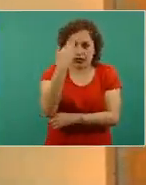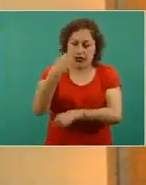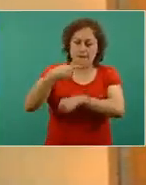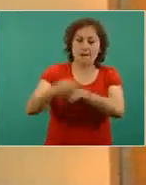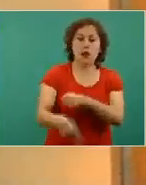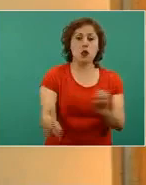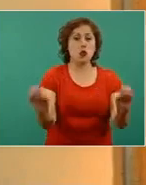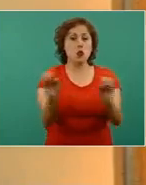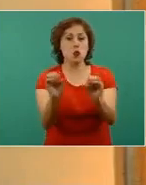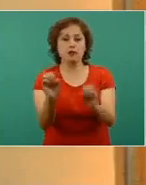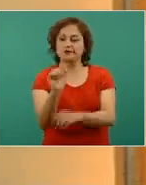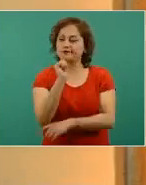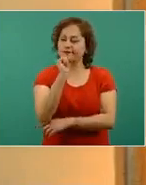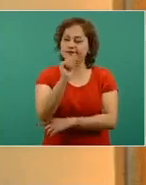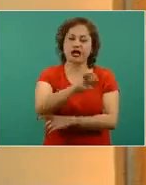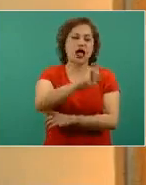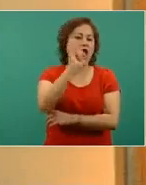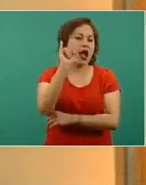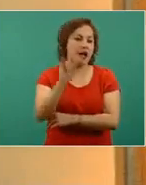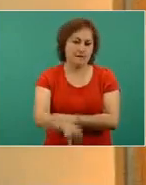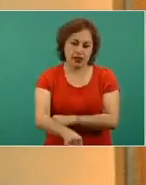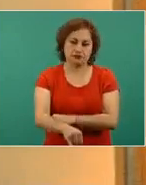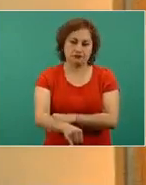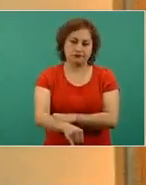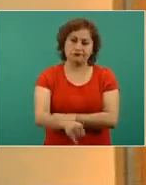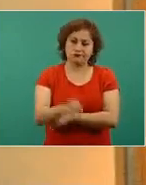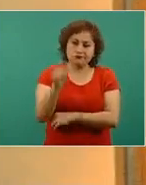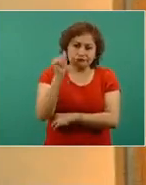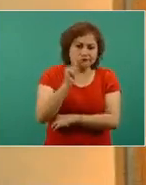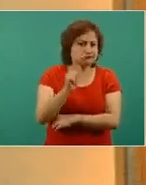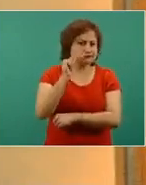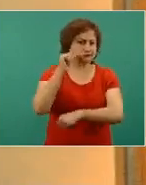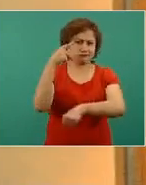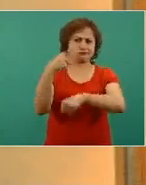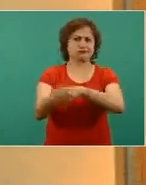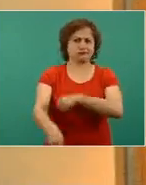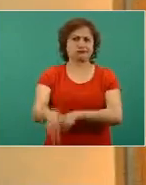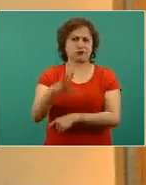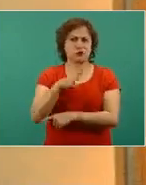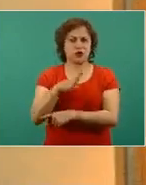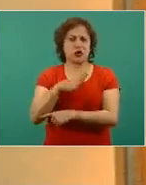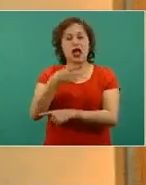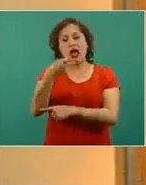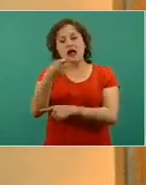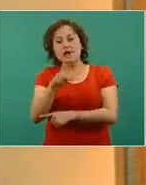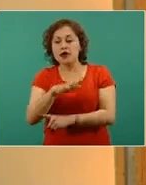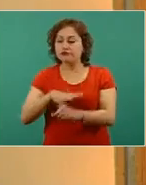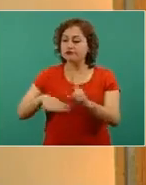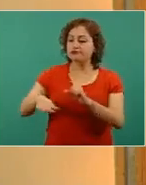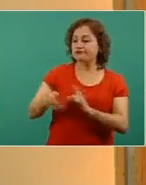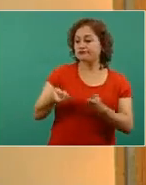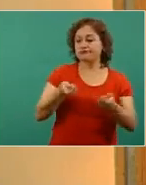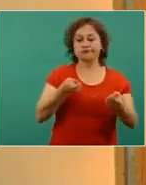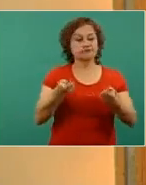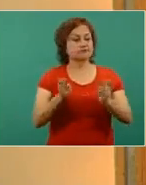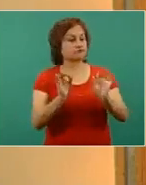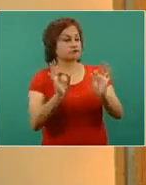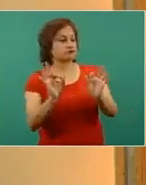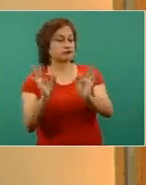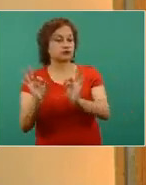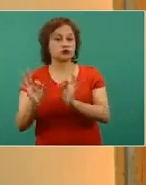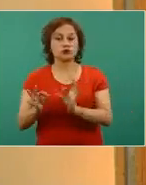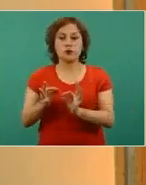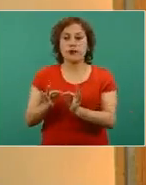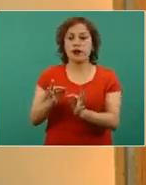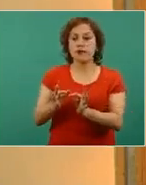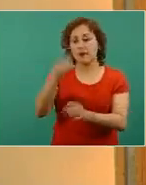téngalo muy presente, pero sí las mejores condiciones para lograr el punto de balance entre la aspiración de proteger